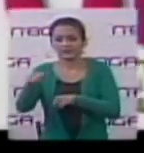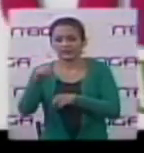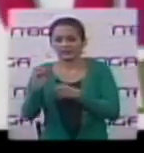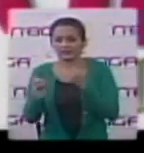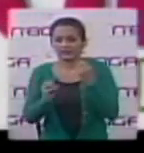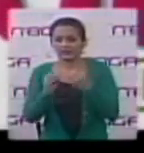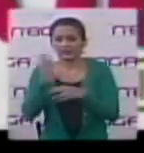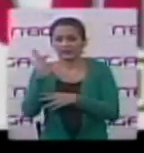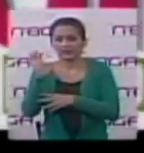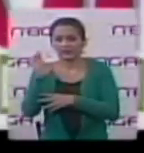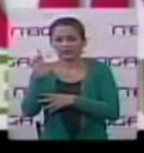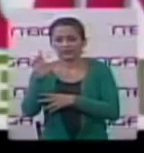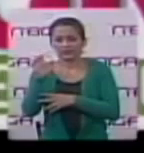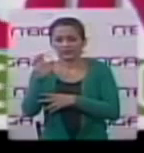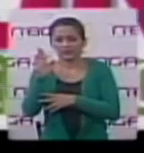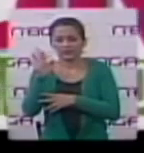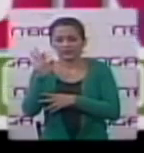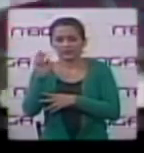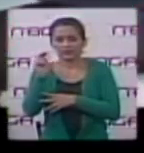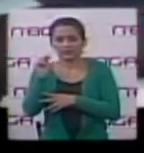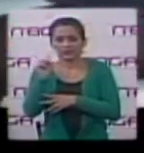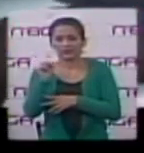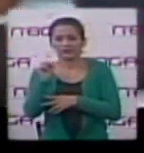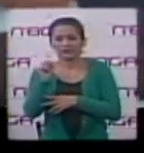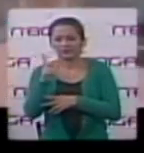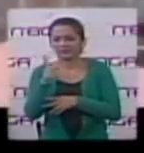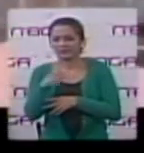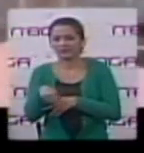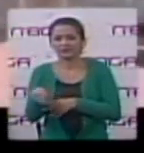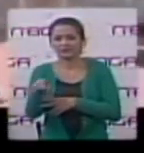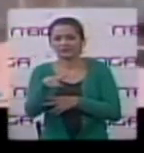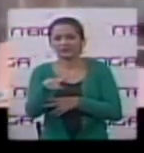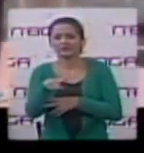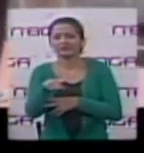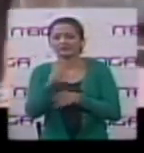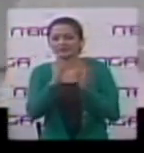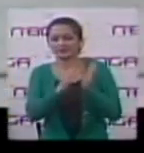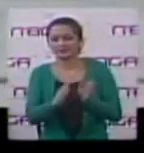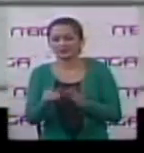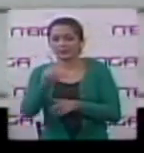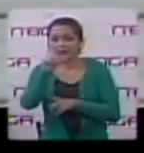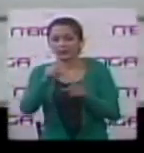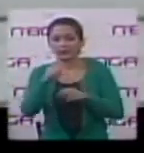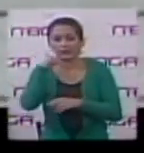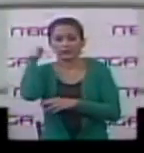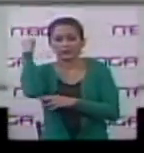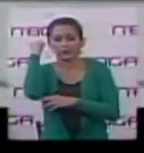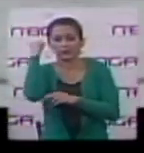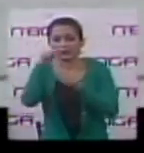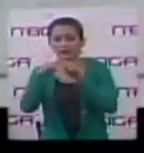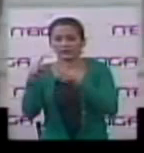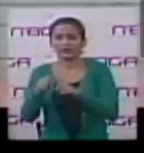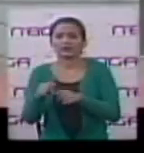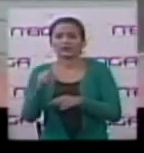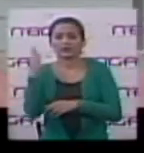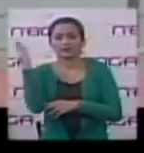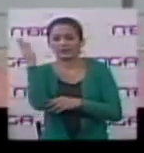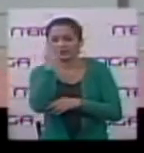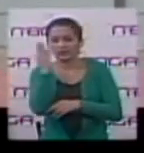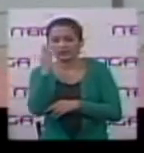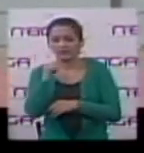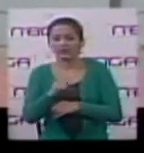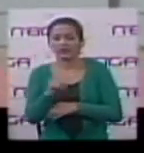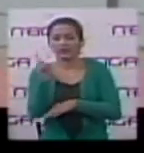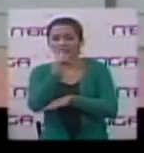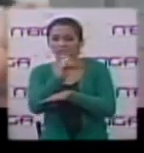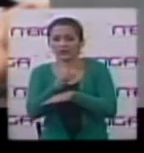quinta edición de Teletón por la vida el cual contó con la presencia de varios artistas nacionales y presentadores de televisión el director de